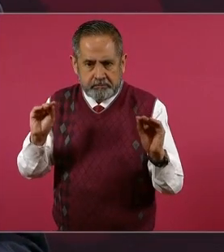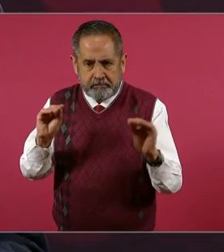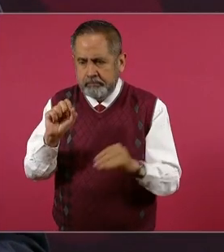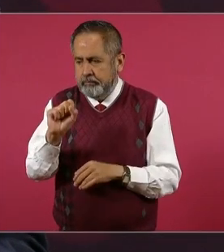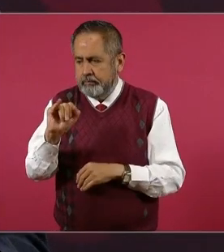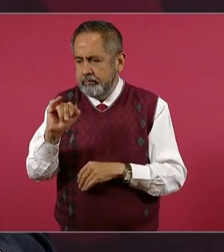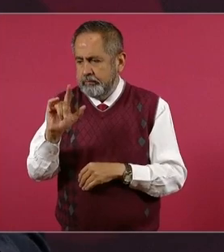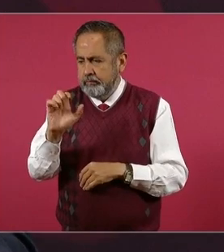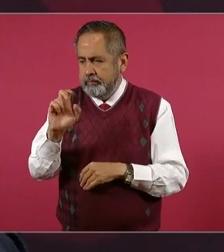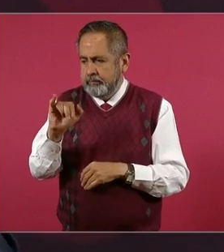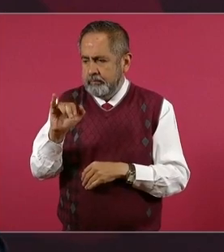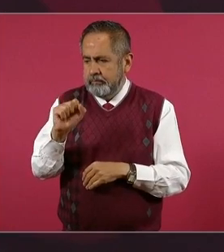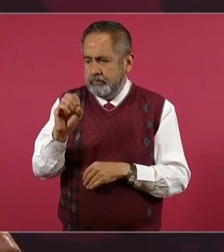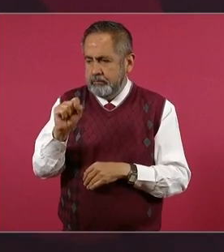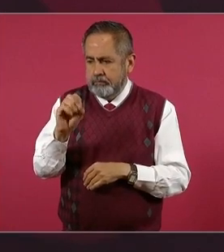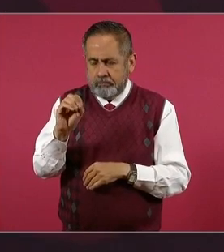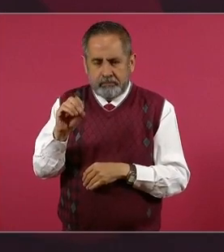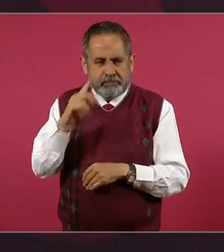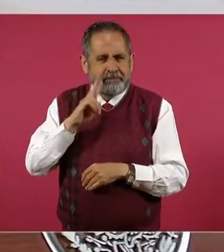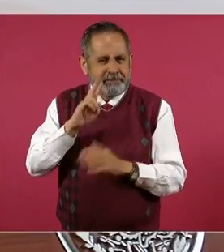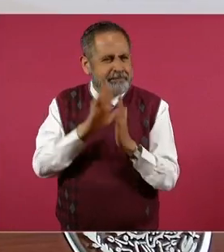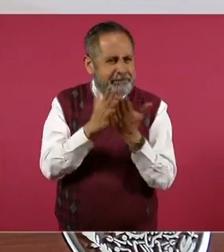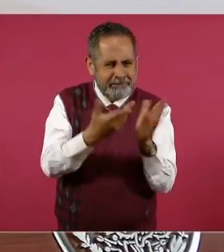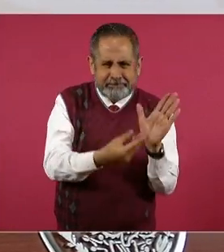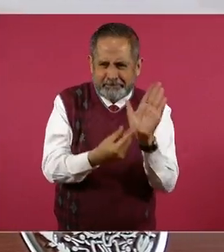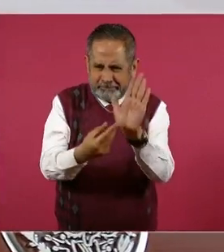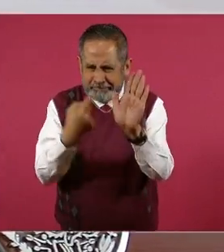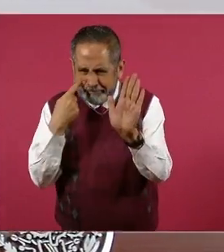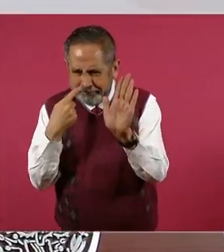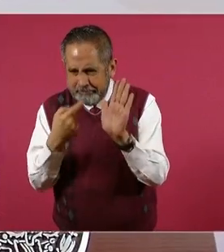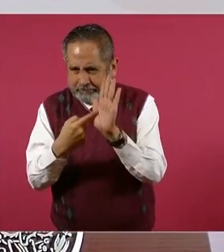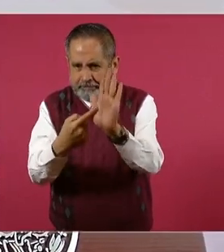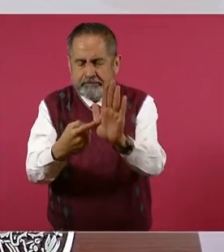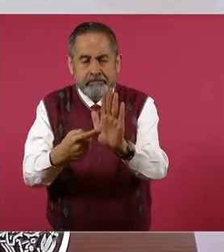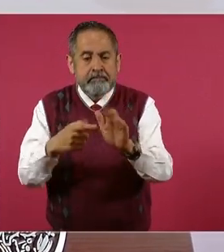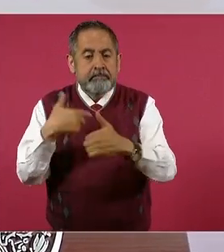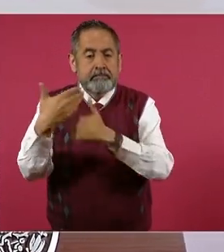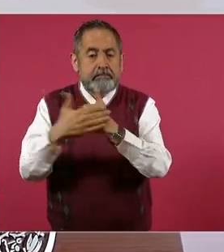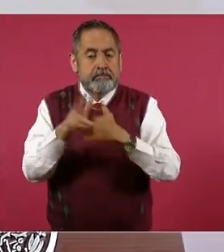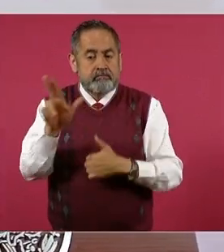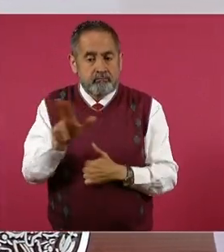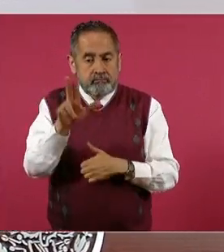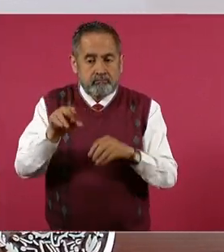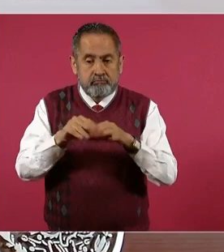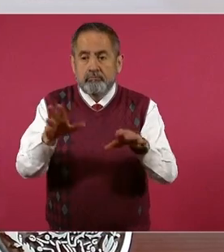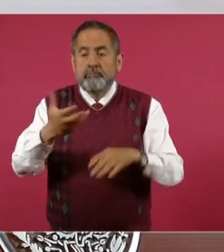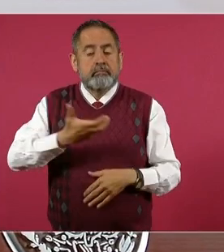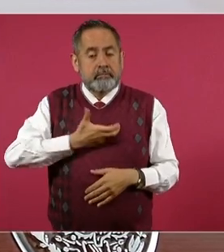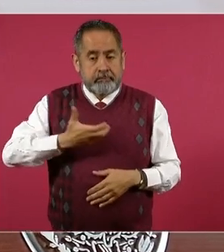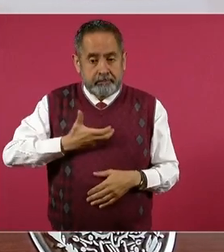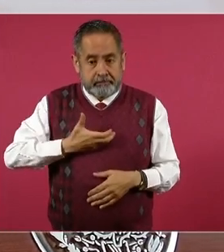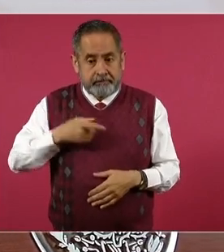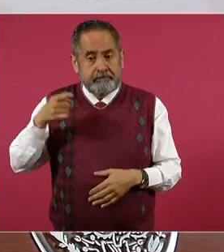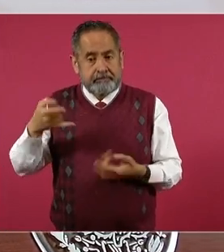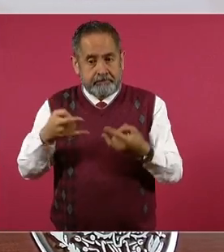su libro. A ver si lo tienes. lo va a presentar aquí en el Zócalo y yo voy a